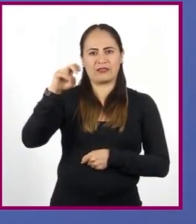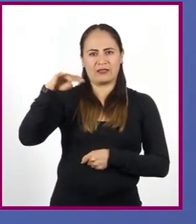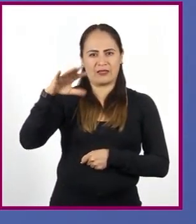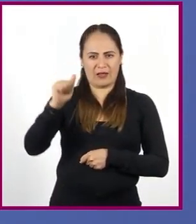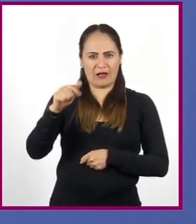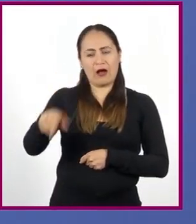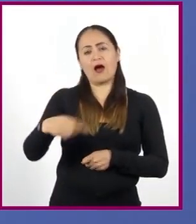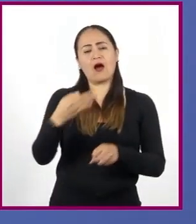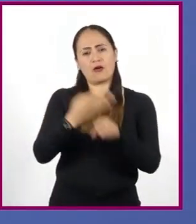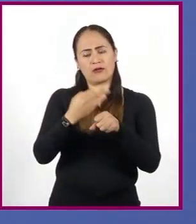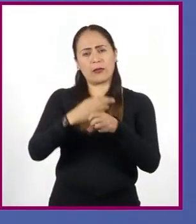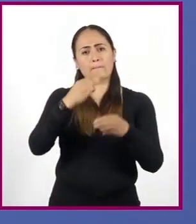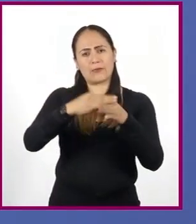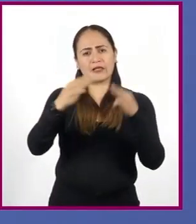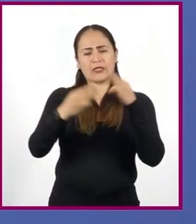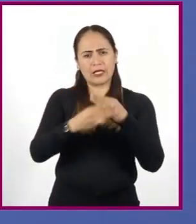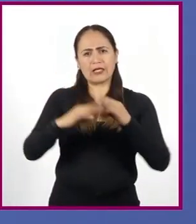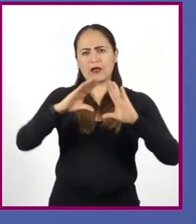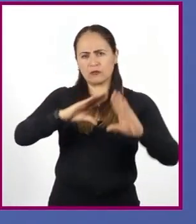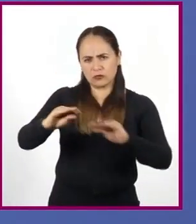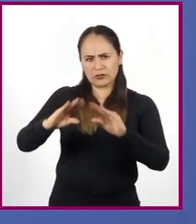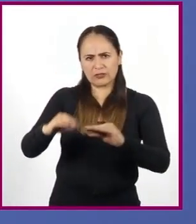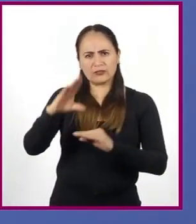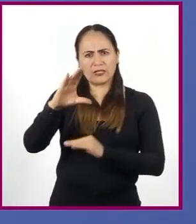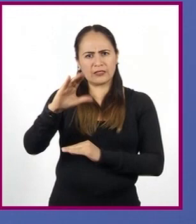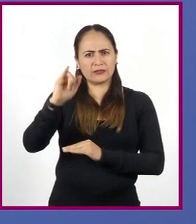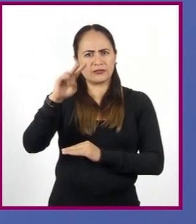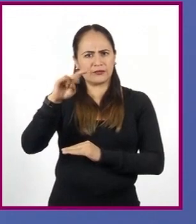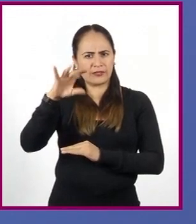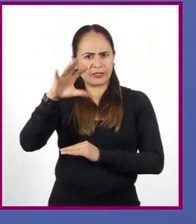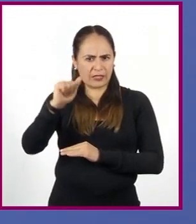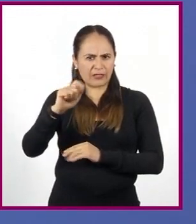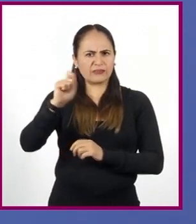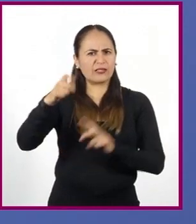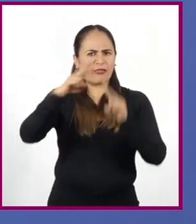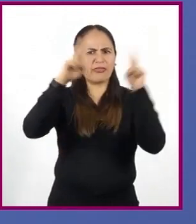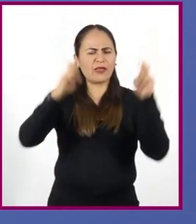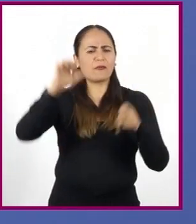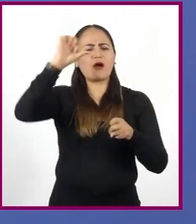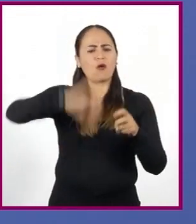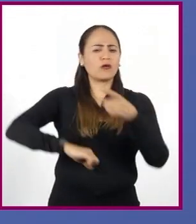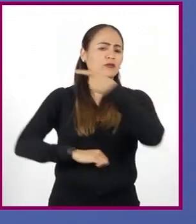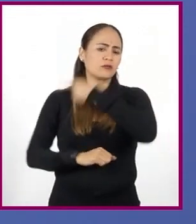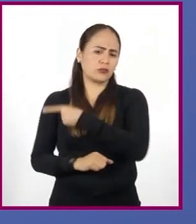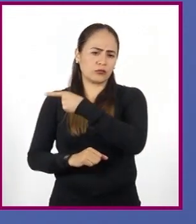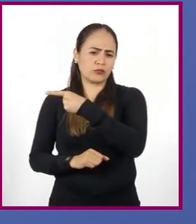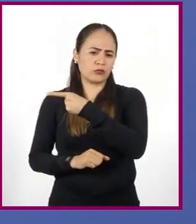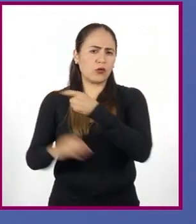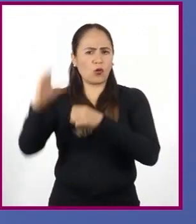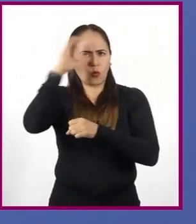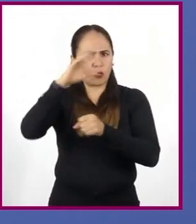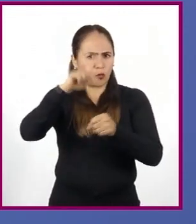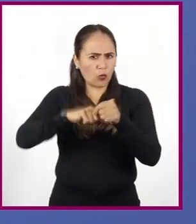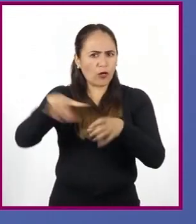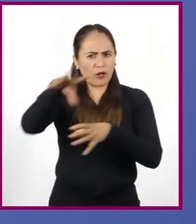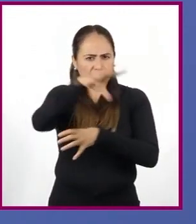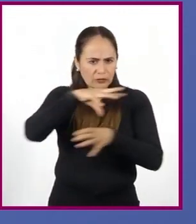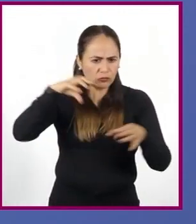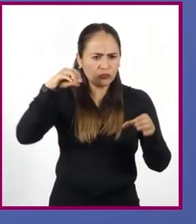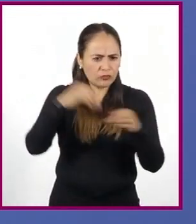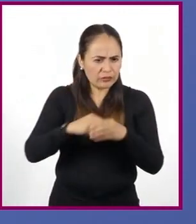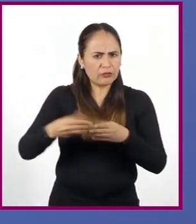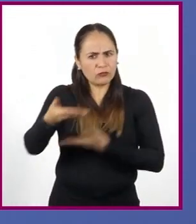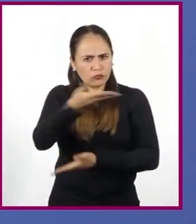asignatura Formación Cívica y Ética, que se titula Promueve una cultura incluyente e intercultural en mis espacios